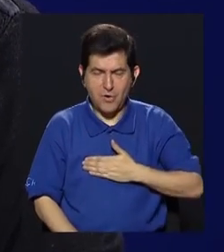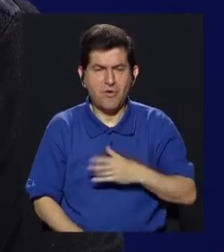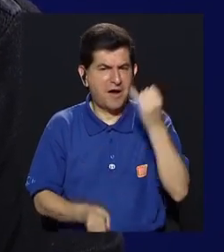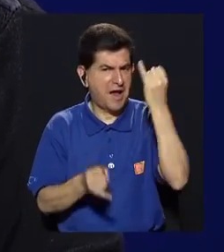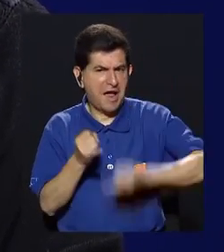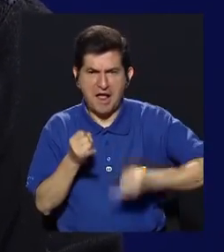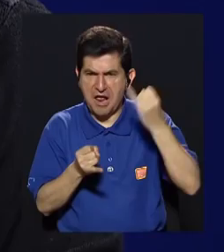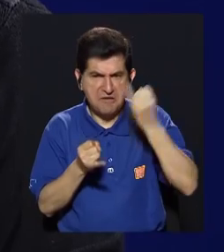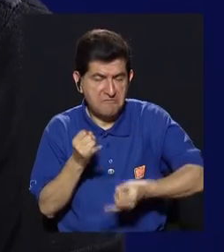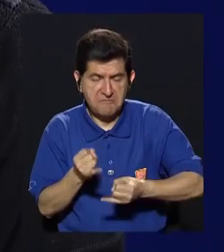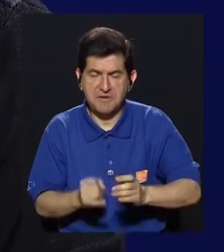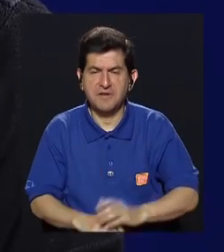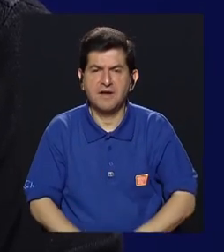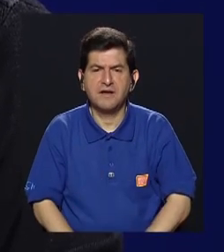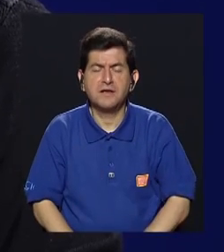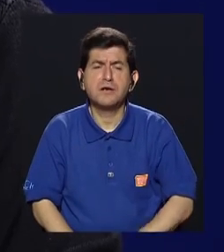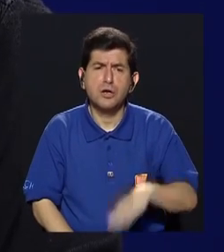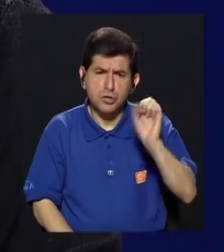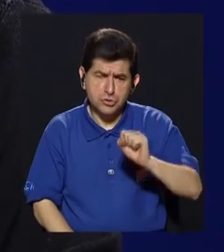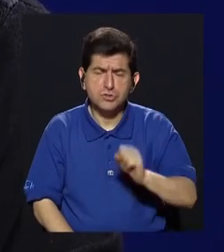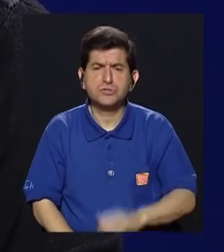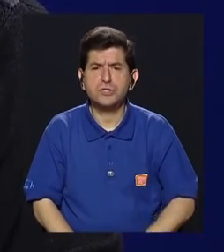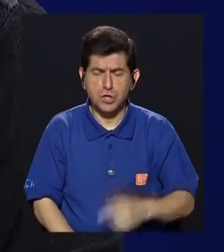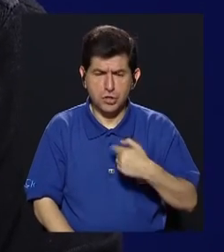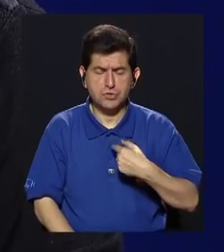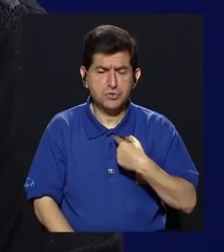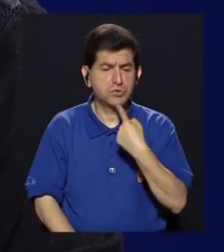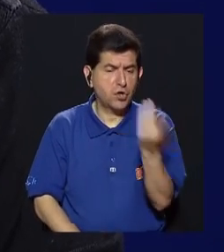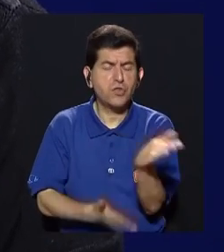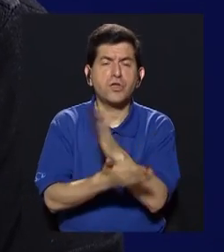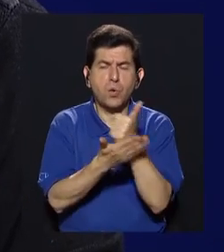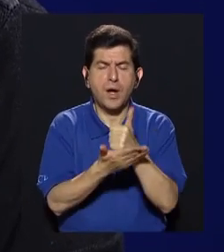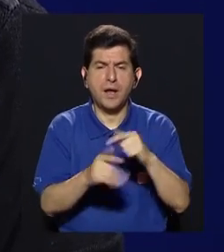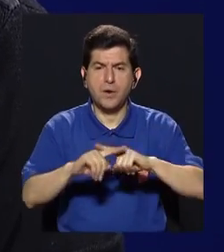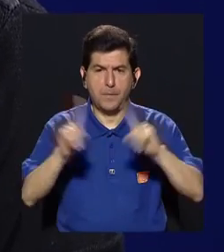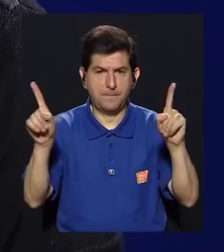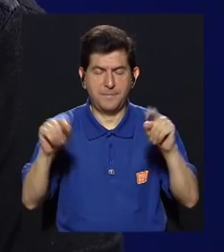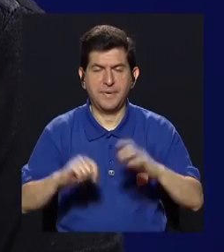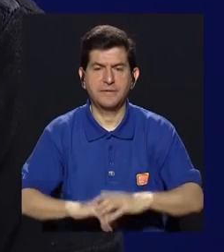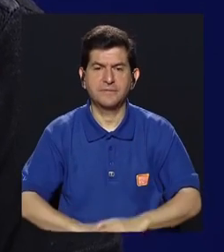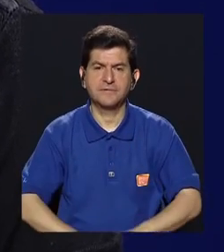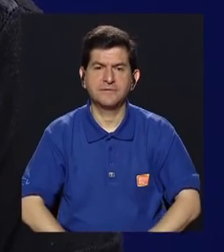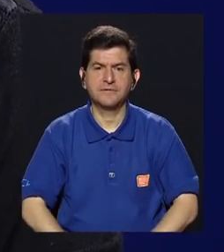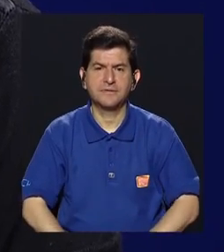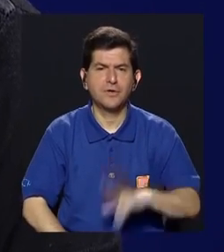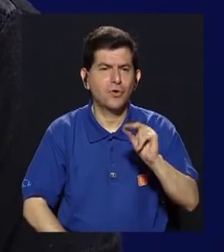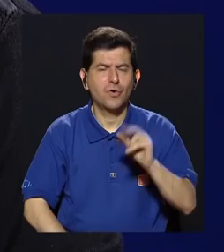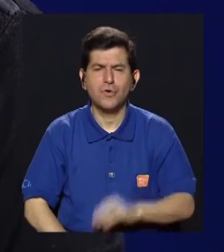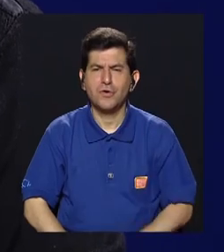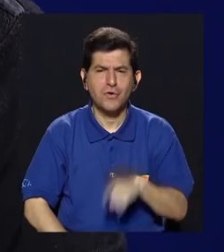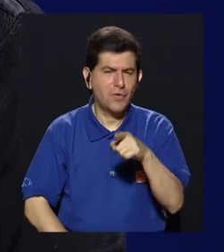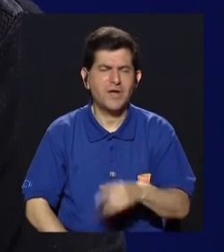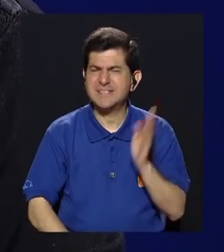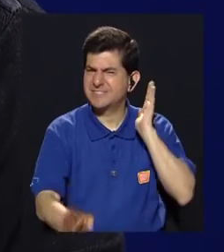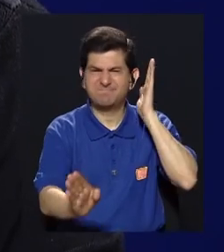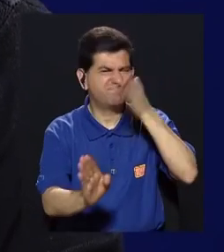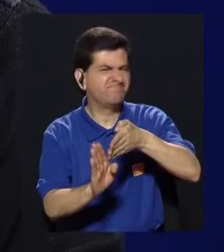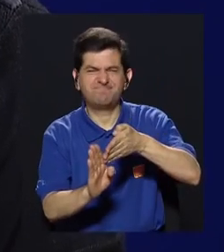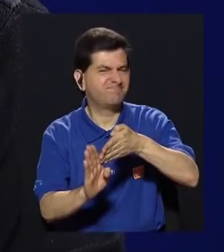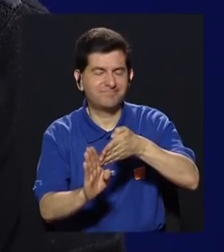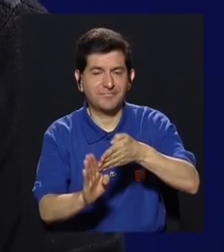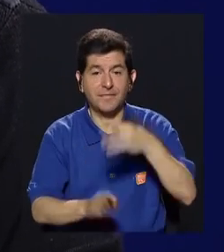comentar al final si bien de autor y al final yo estoy diciendo algo no es una no es una no es un mazazo verdad